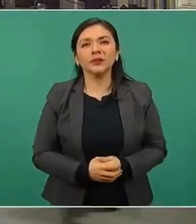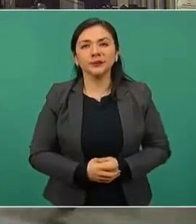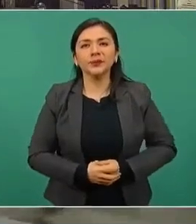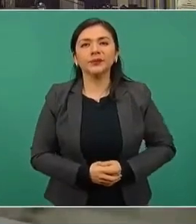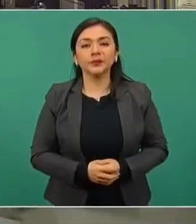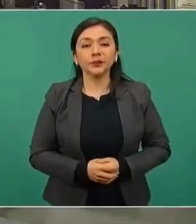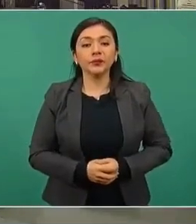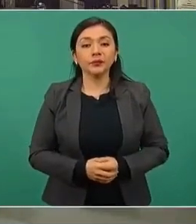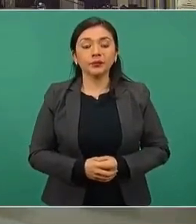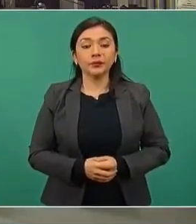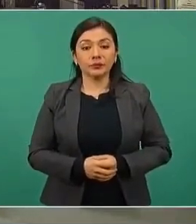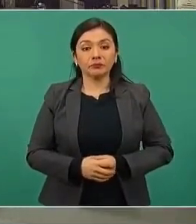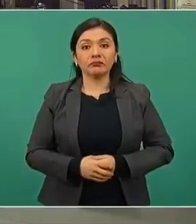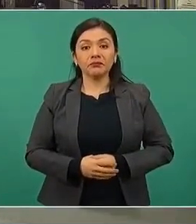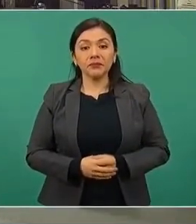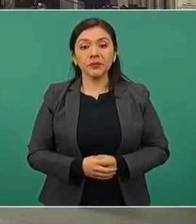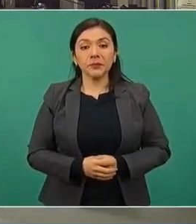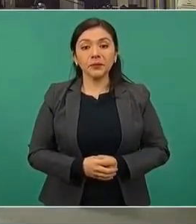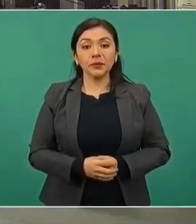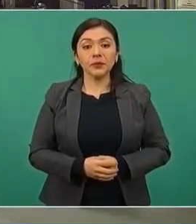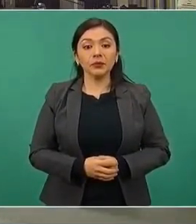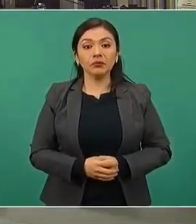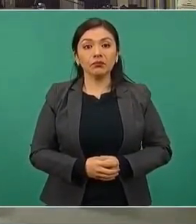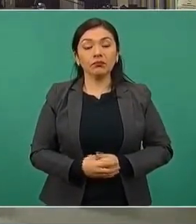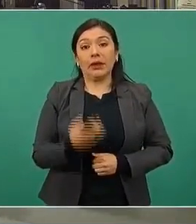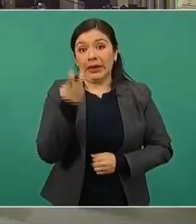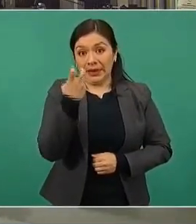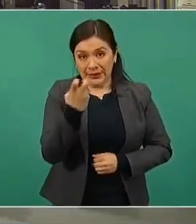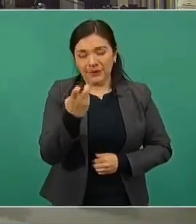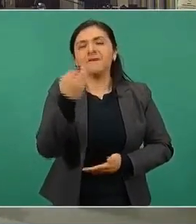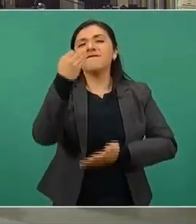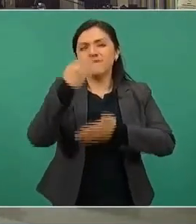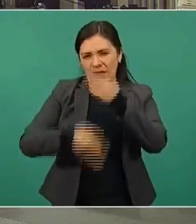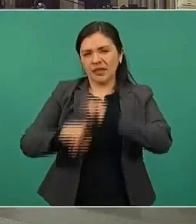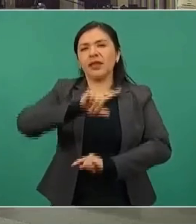De todas maneras queda la exposición,